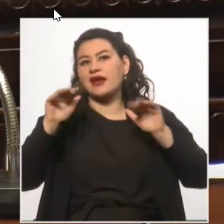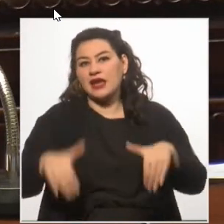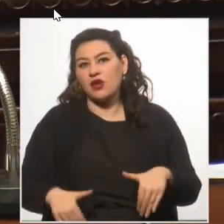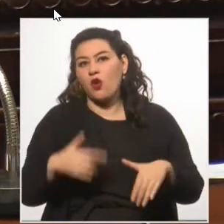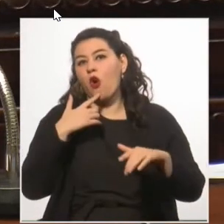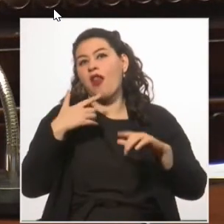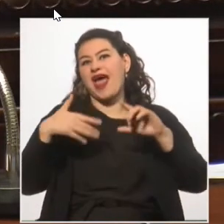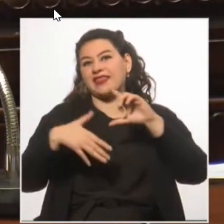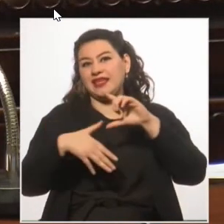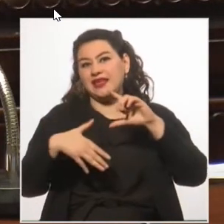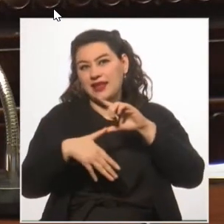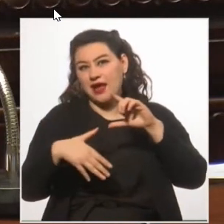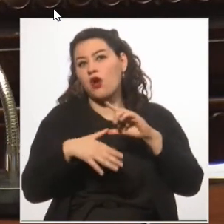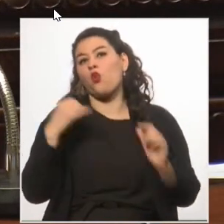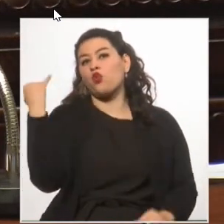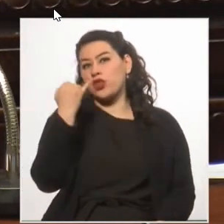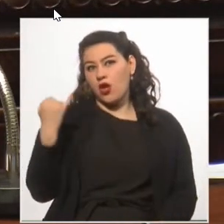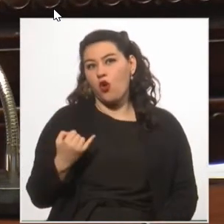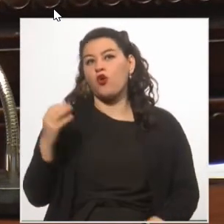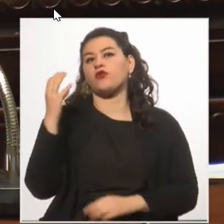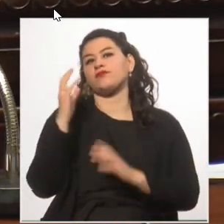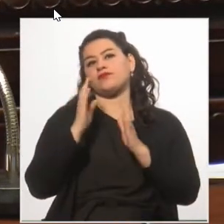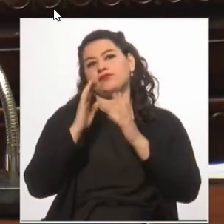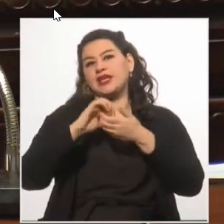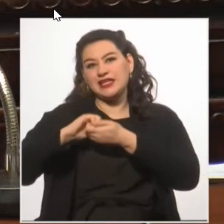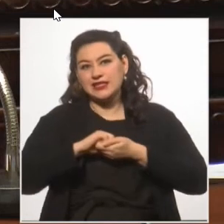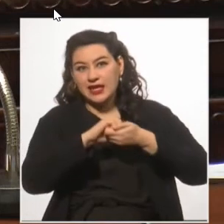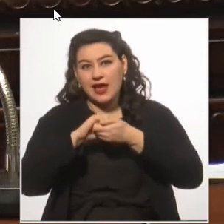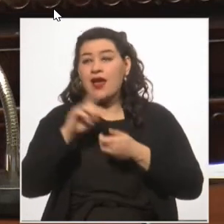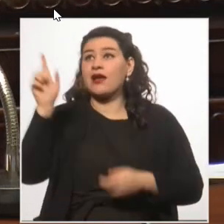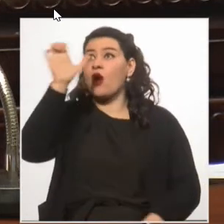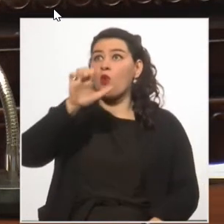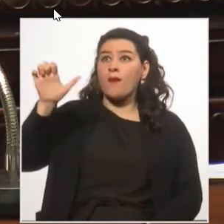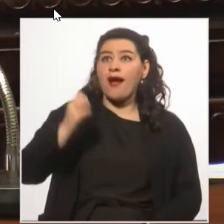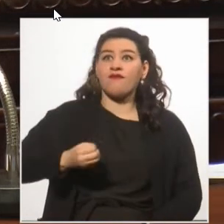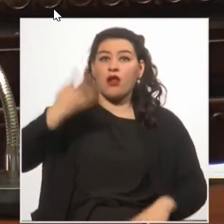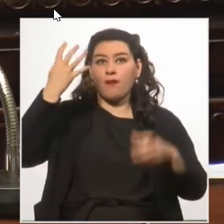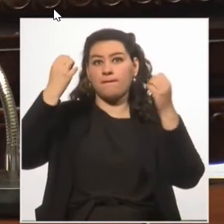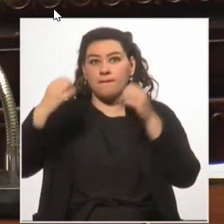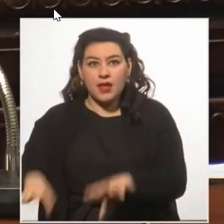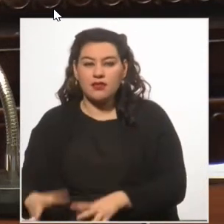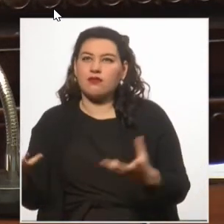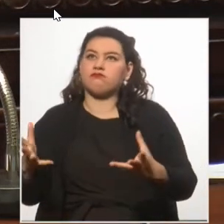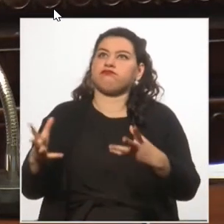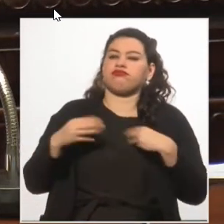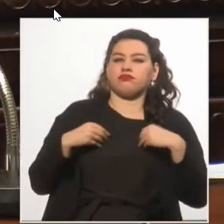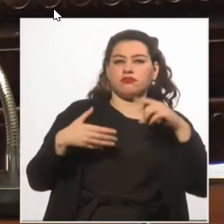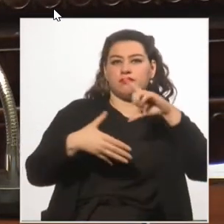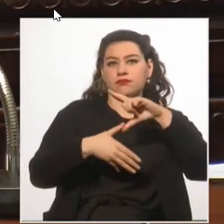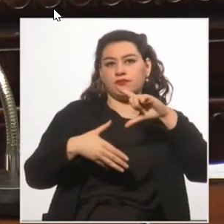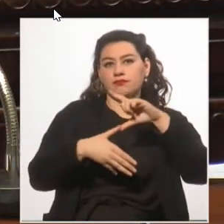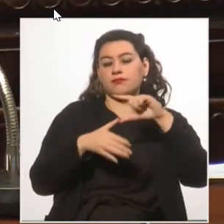judeo-cristiana, que una Europa decadente estaba perdiendo. Rodó fue